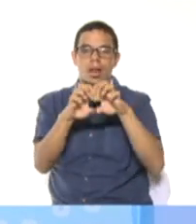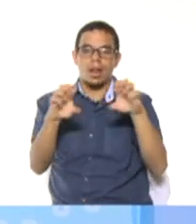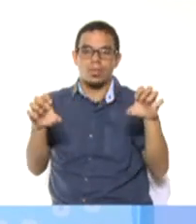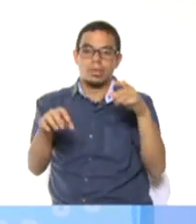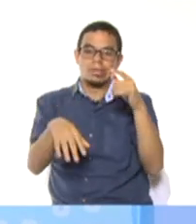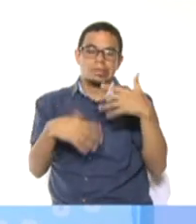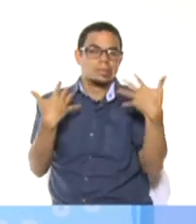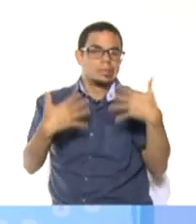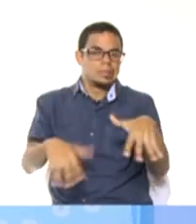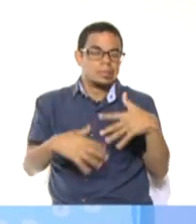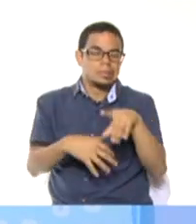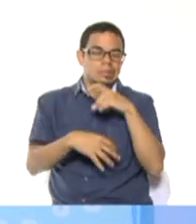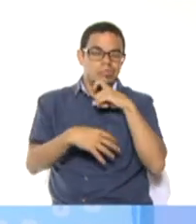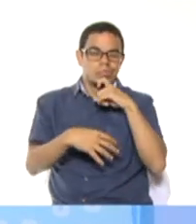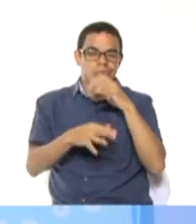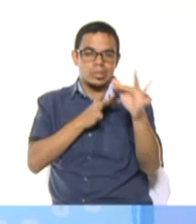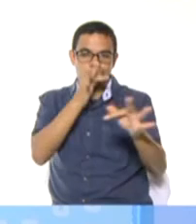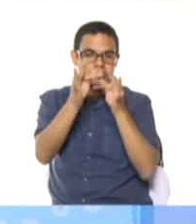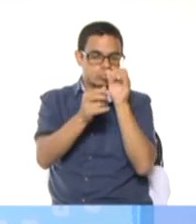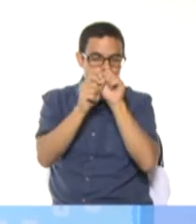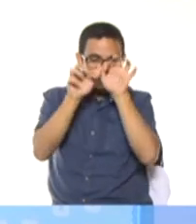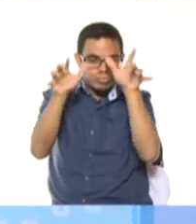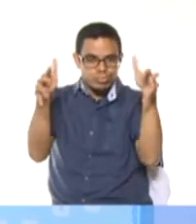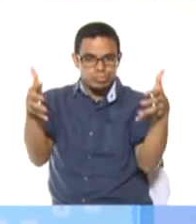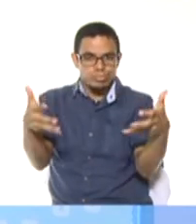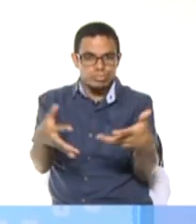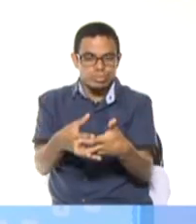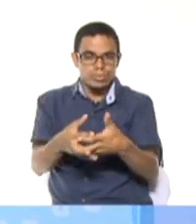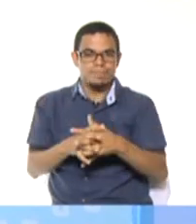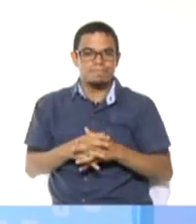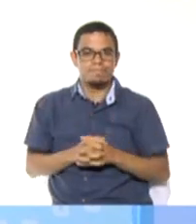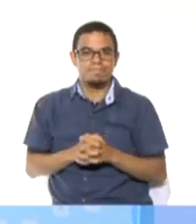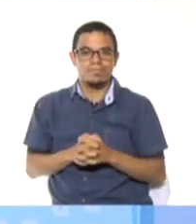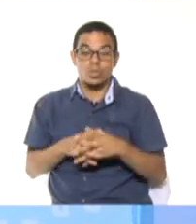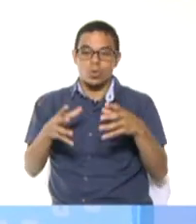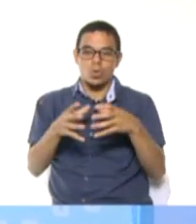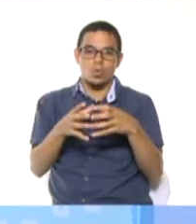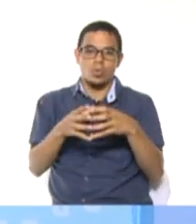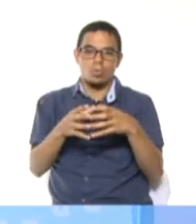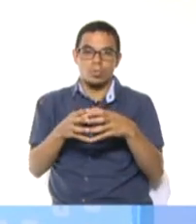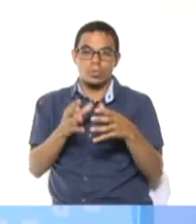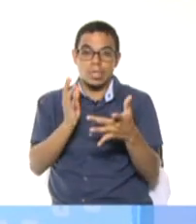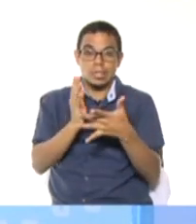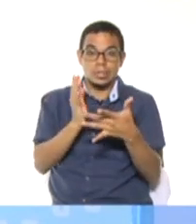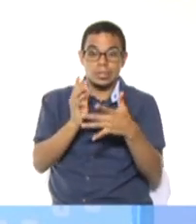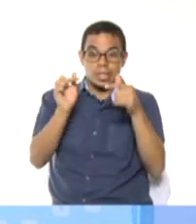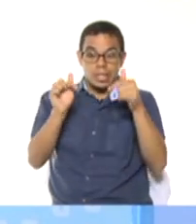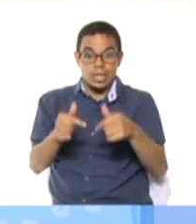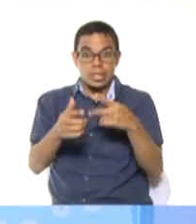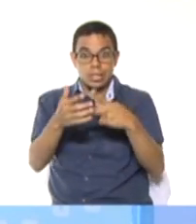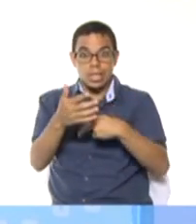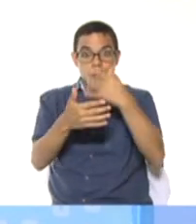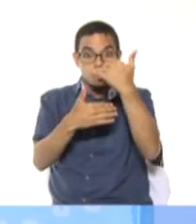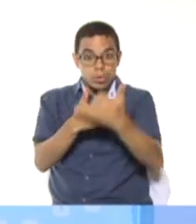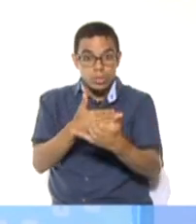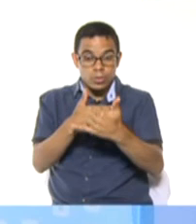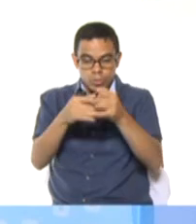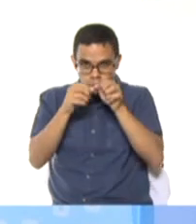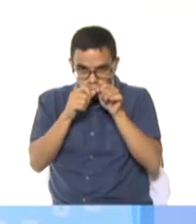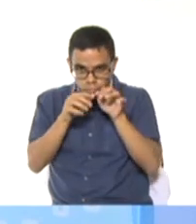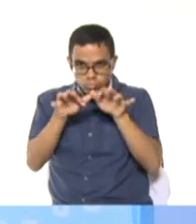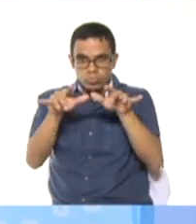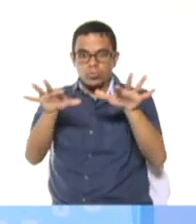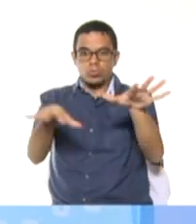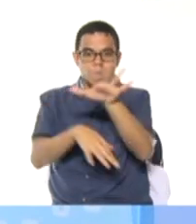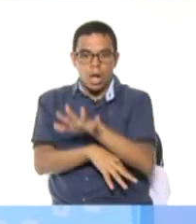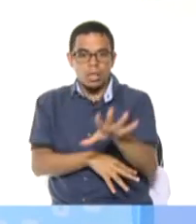estos tiempos de pandemia. Y por supuesto a nuestro equipo técnico y de producción por hacer posible que nuestro proyecto llegue a todos los